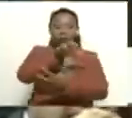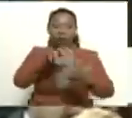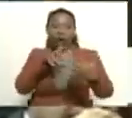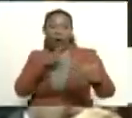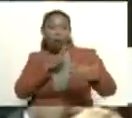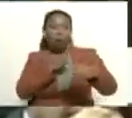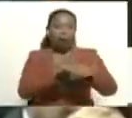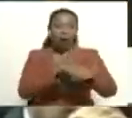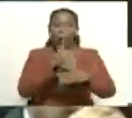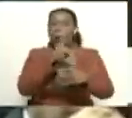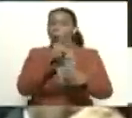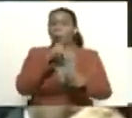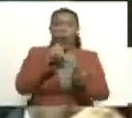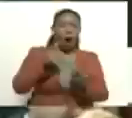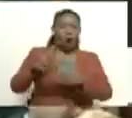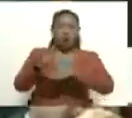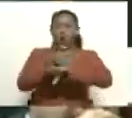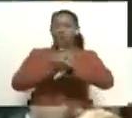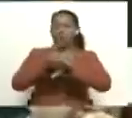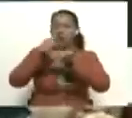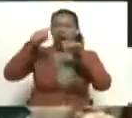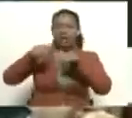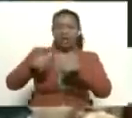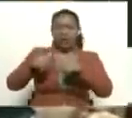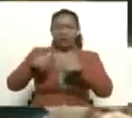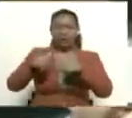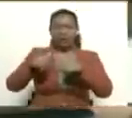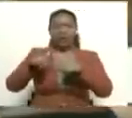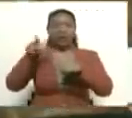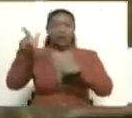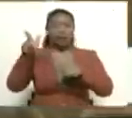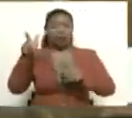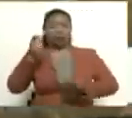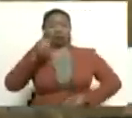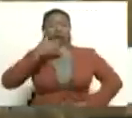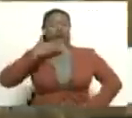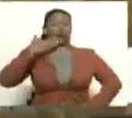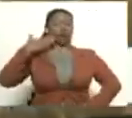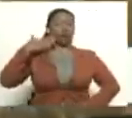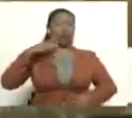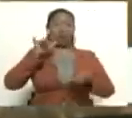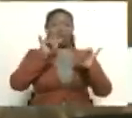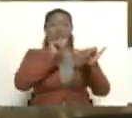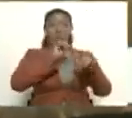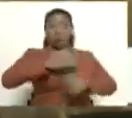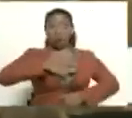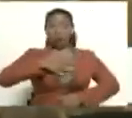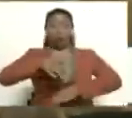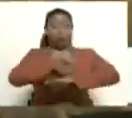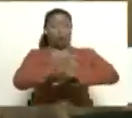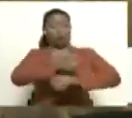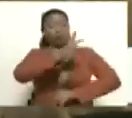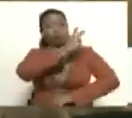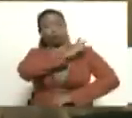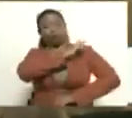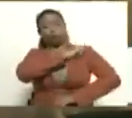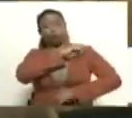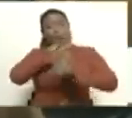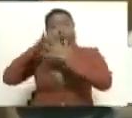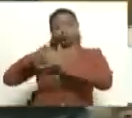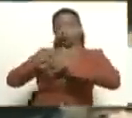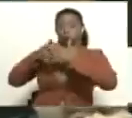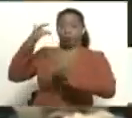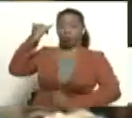había gobernabilidad y que los santos, castos, puros e impolutos gobernantes de los Estados